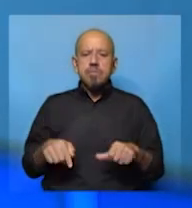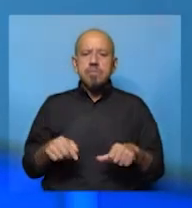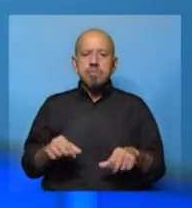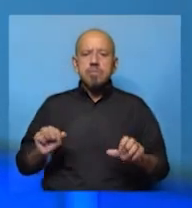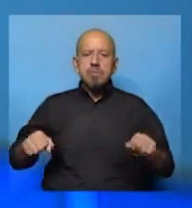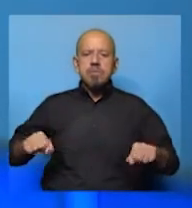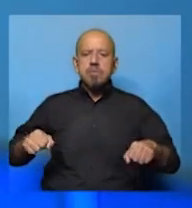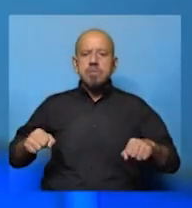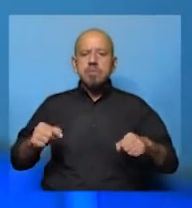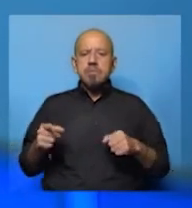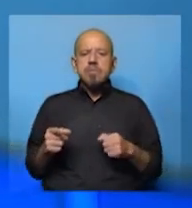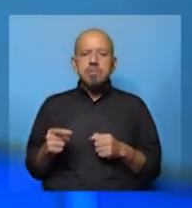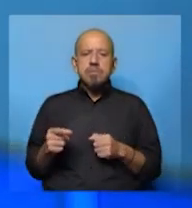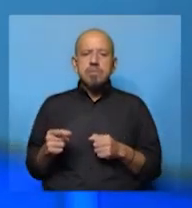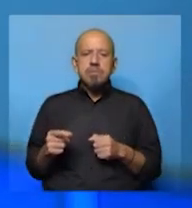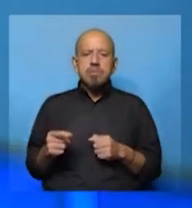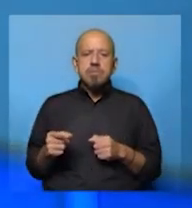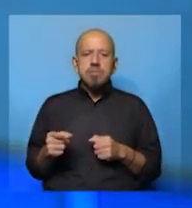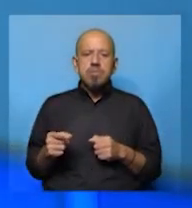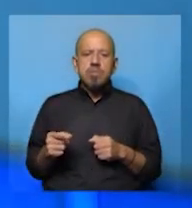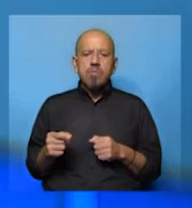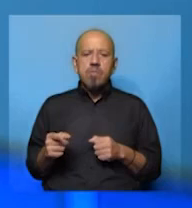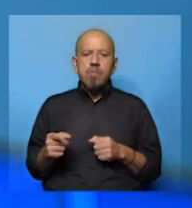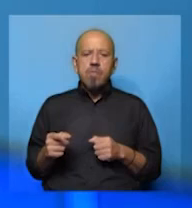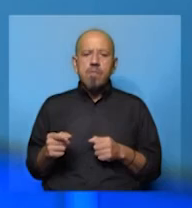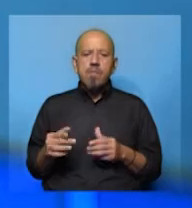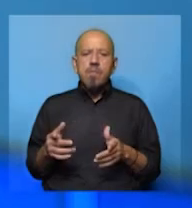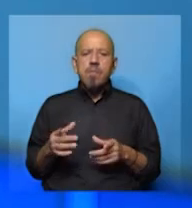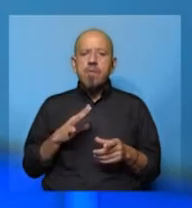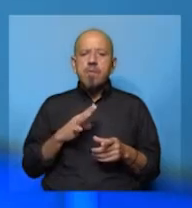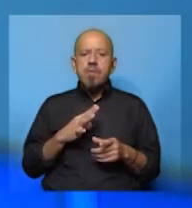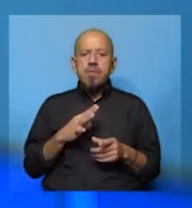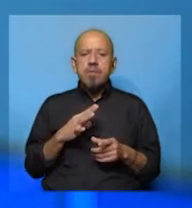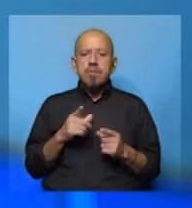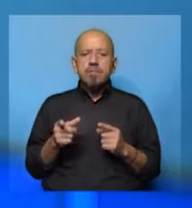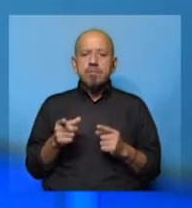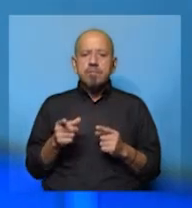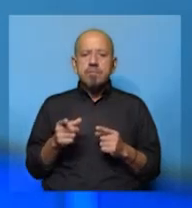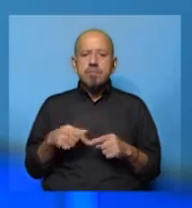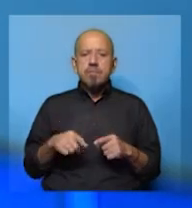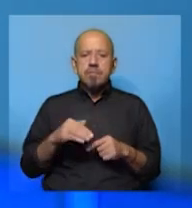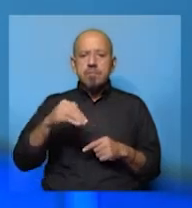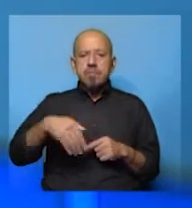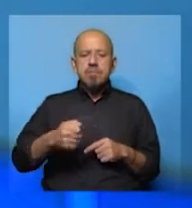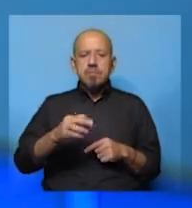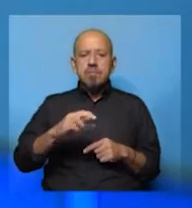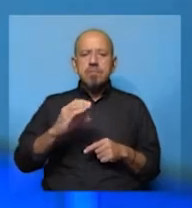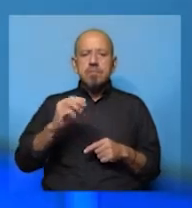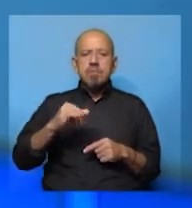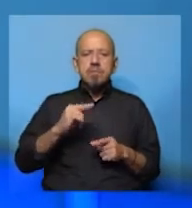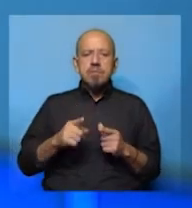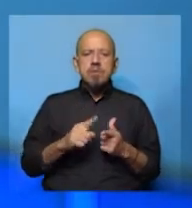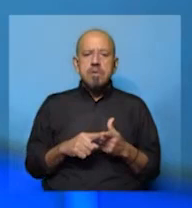motocarros volviendo a la zona de de casavalle y específicamente en Marconi Cuántos de los que